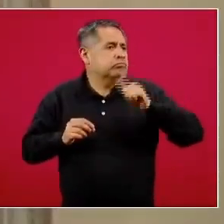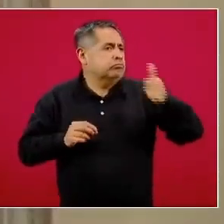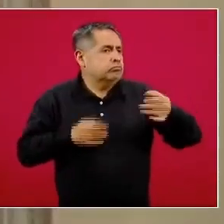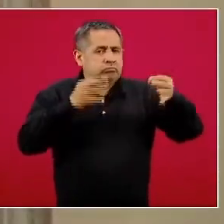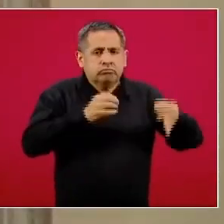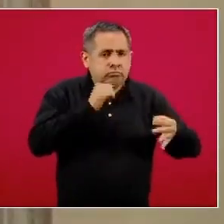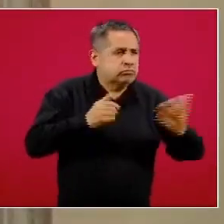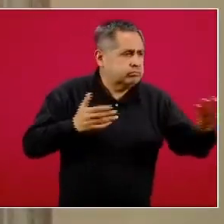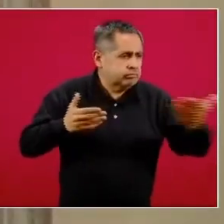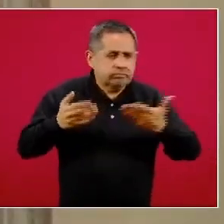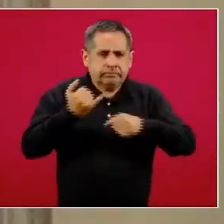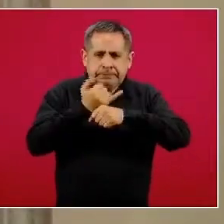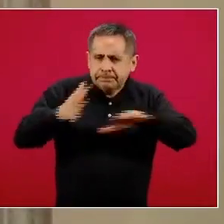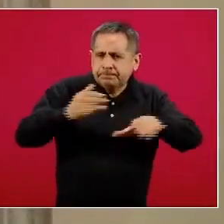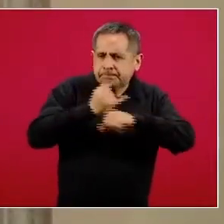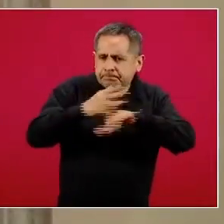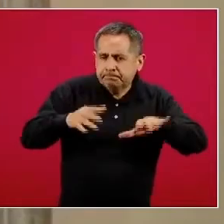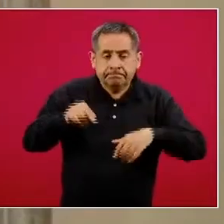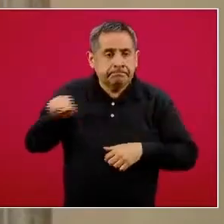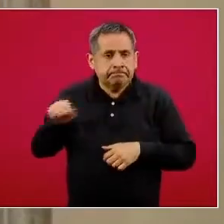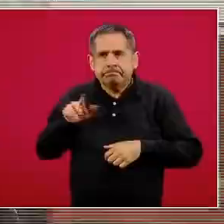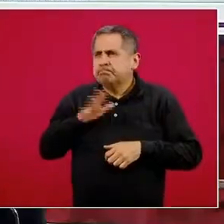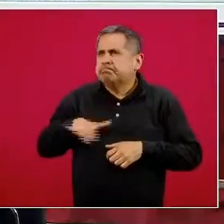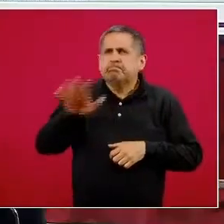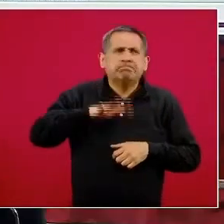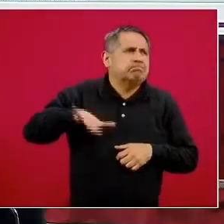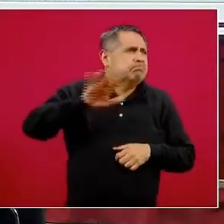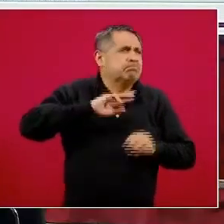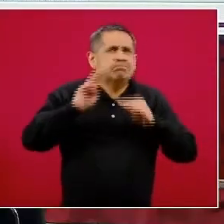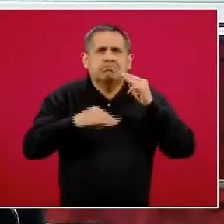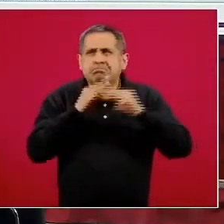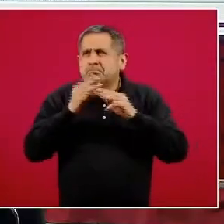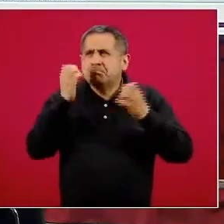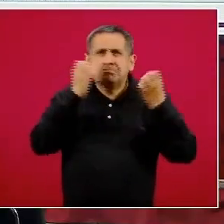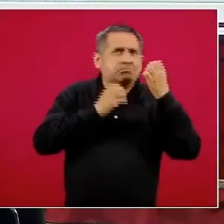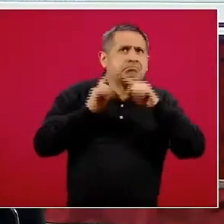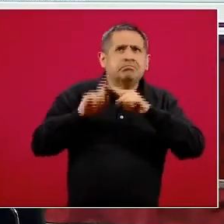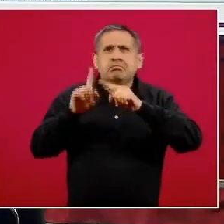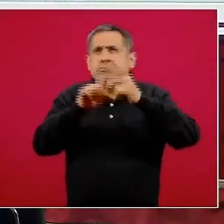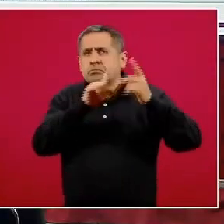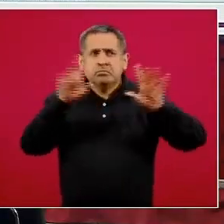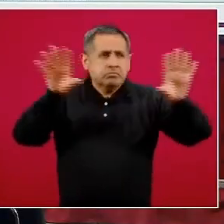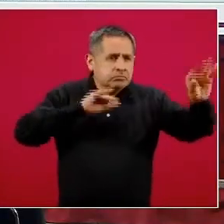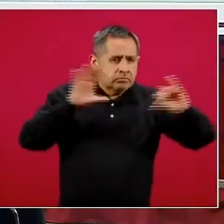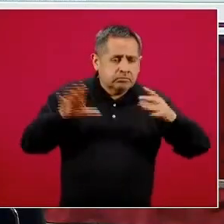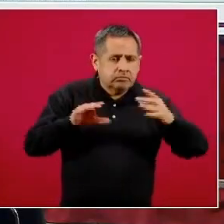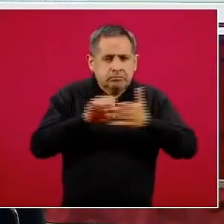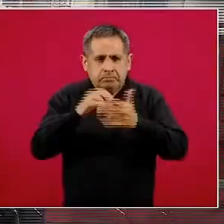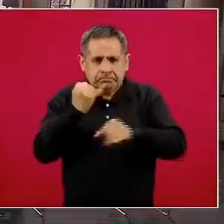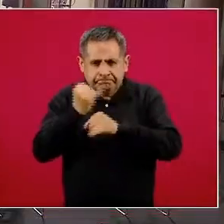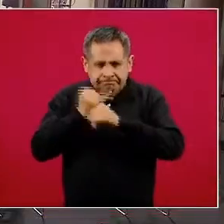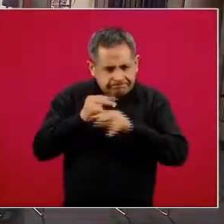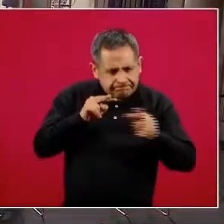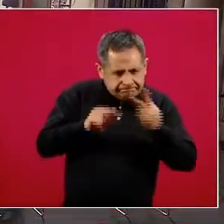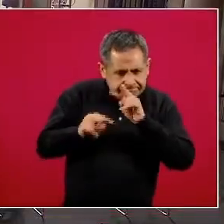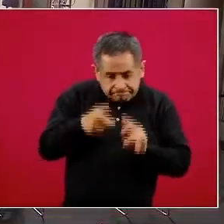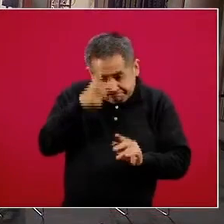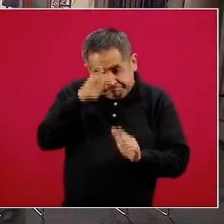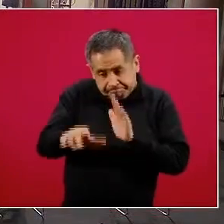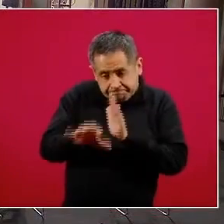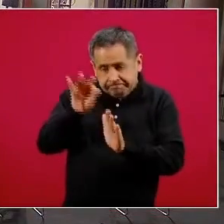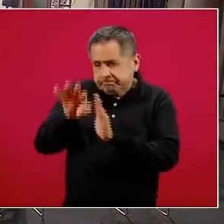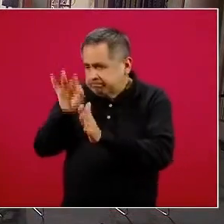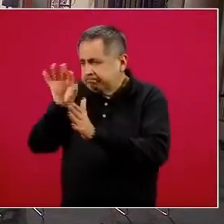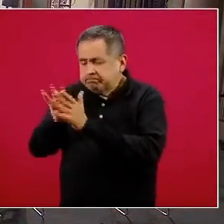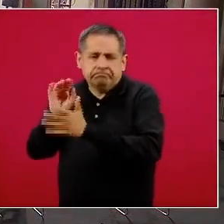que nos pueden arrojar información importante y que continuamente estamos dando seguimiento. Ejemplo, pues las redes sociales en este momento, en donde